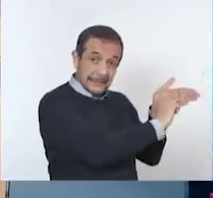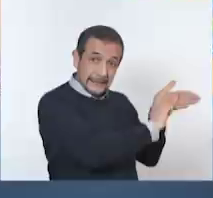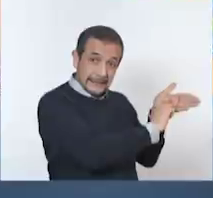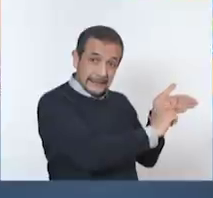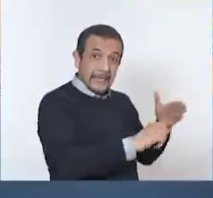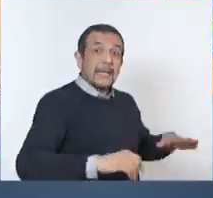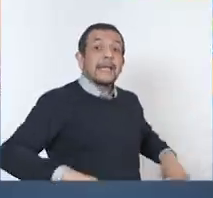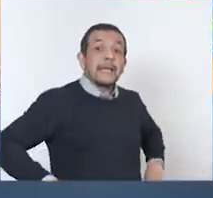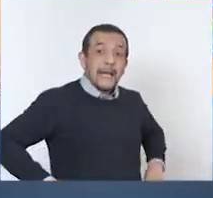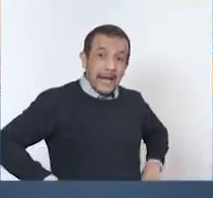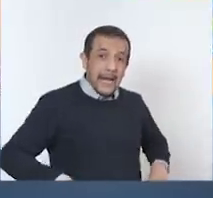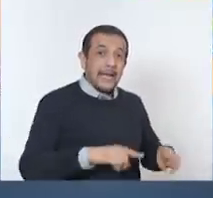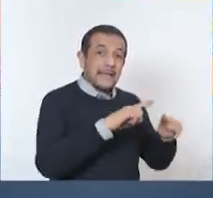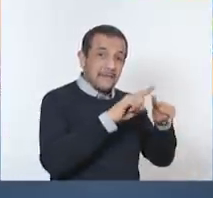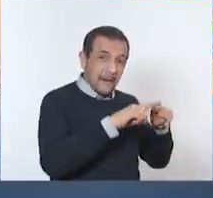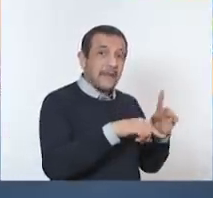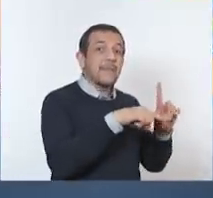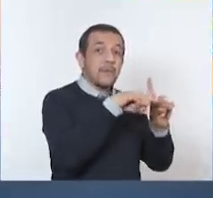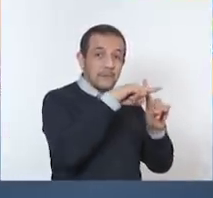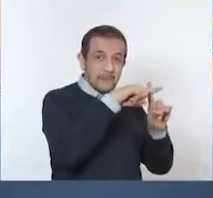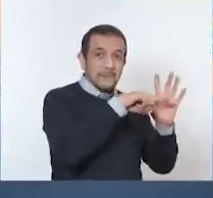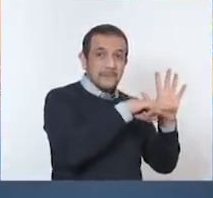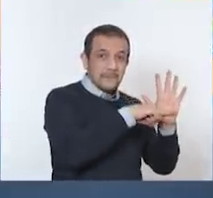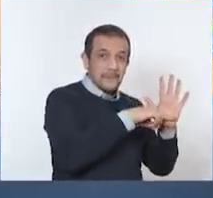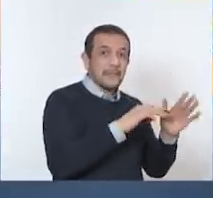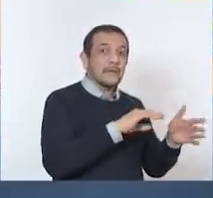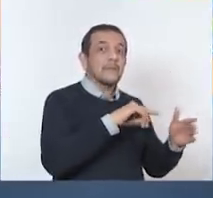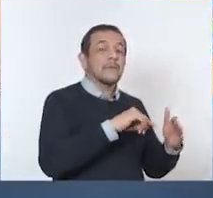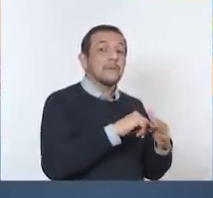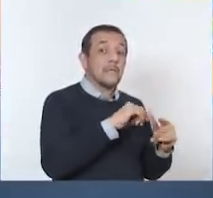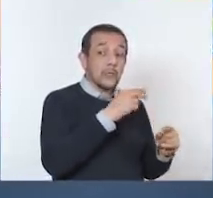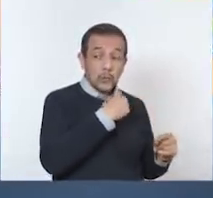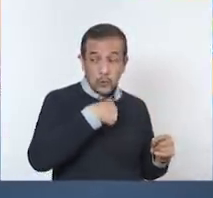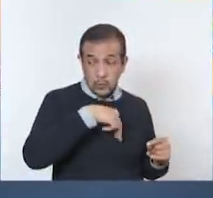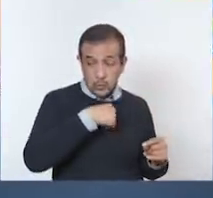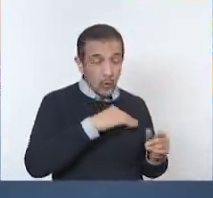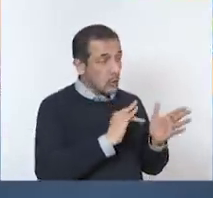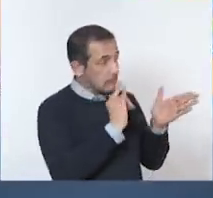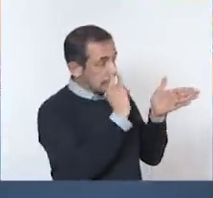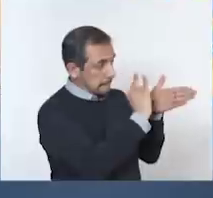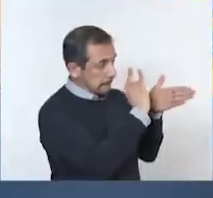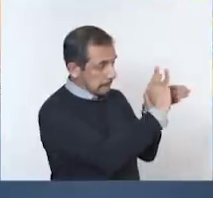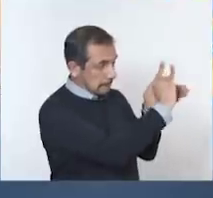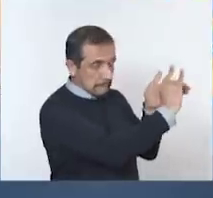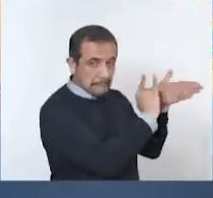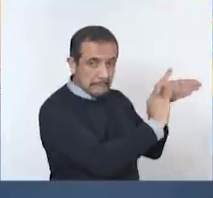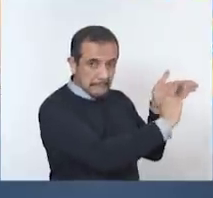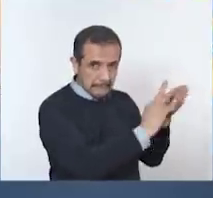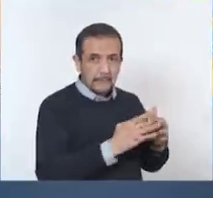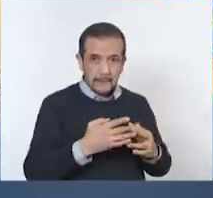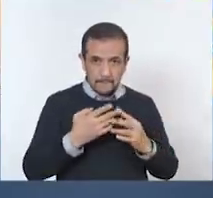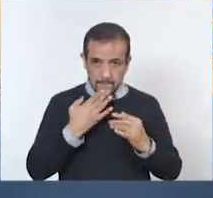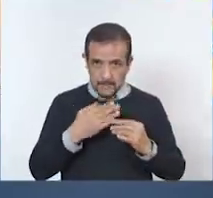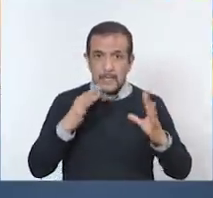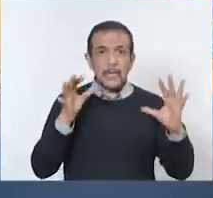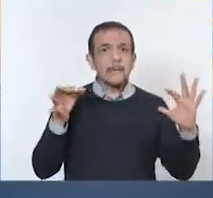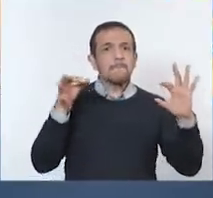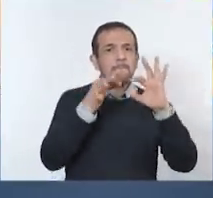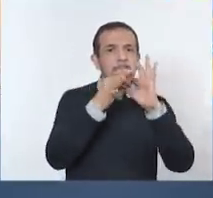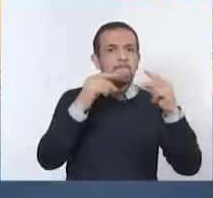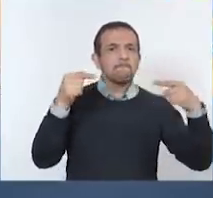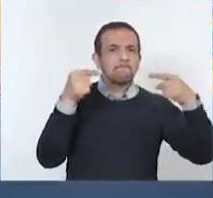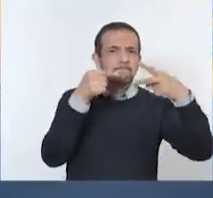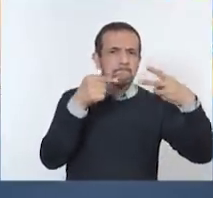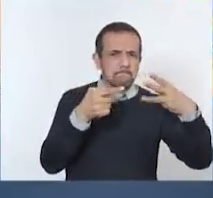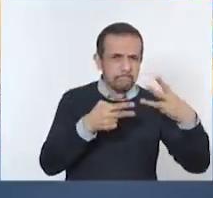con consecuencias positivas y negativas y vamos a irlas pegando ahí para ver cuál corresponde a cada una. ¿Te parece? Me